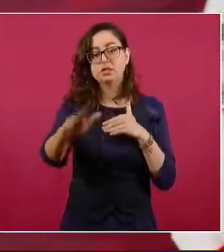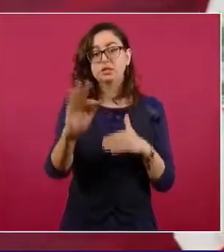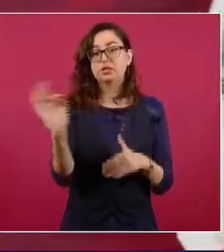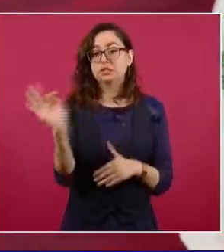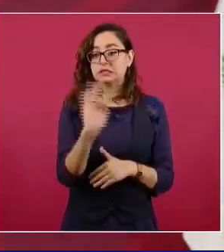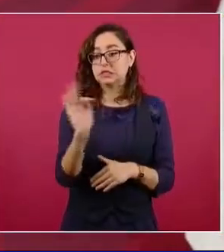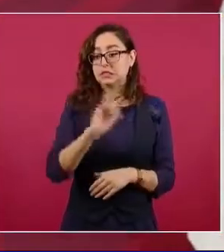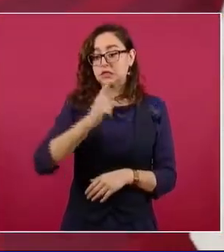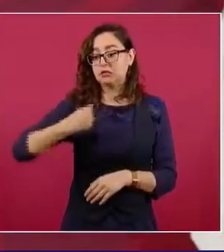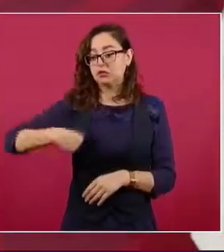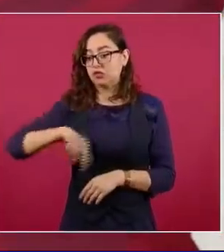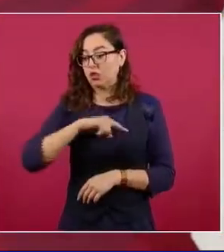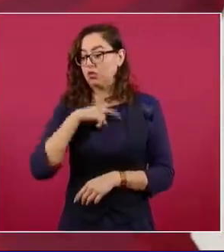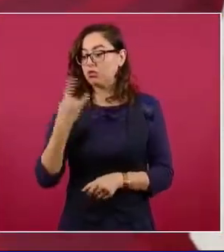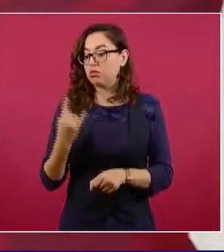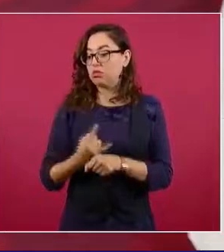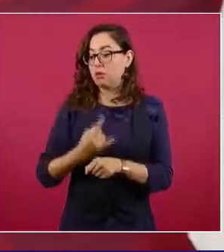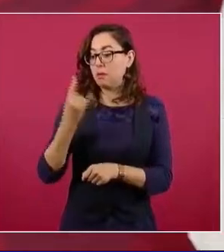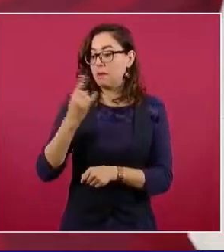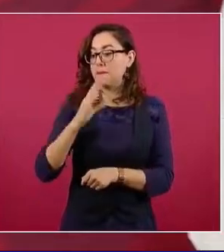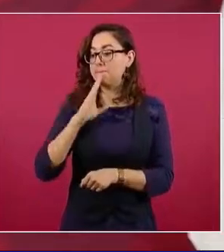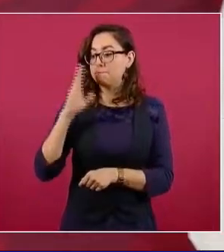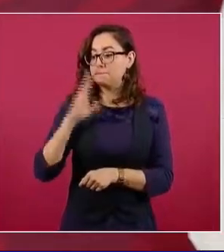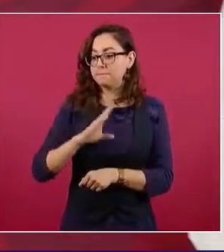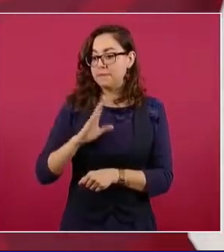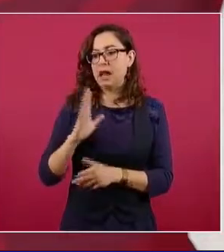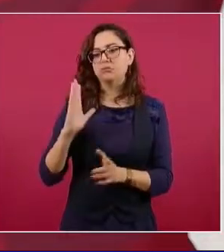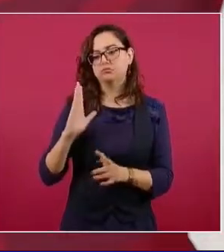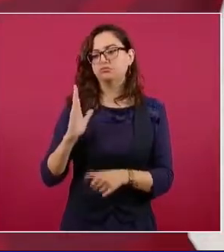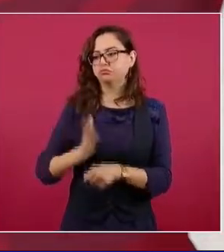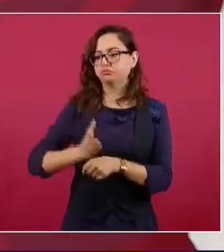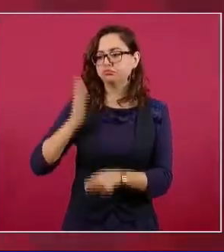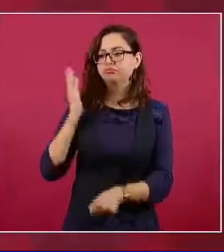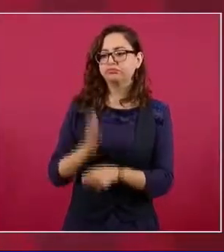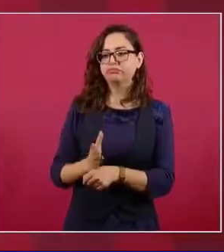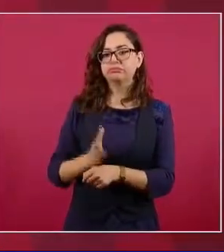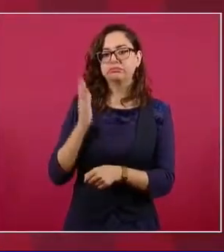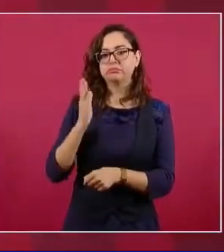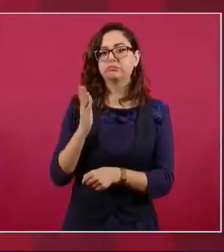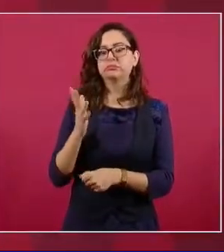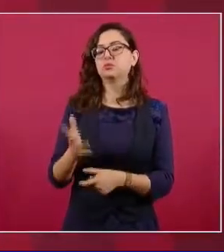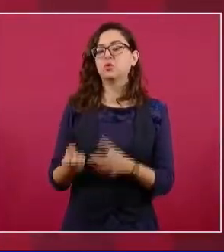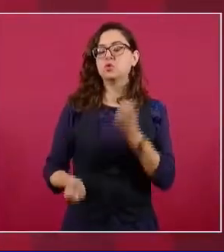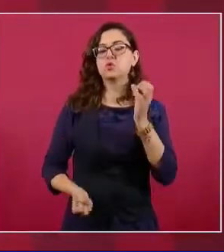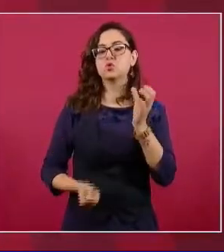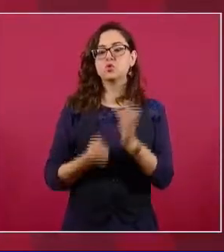y que se iniciara una etapa nueva, sin corrupción,